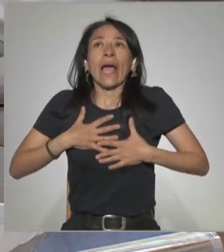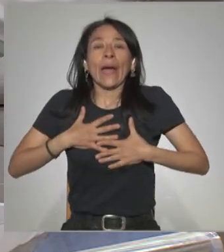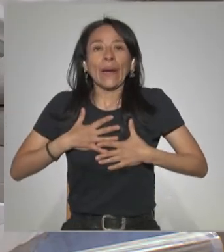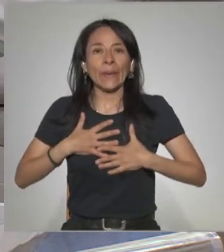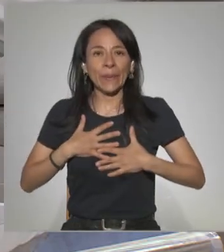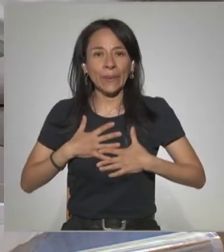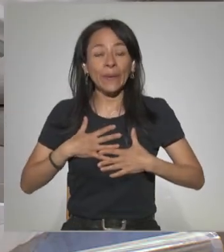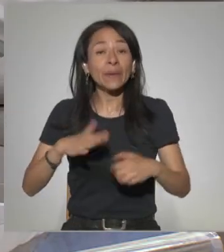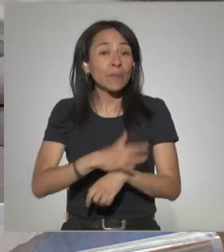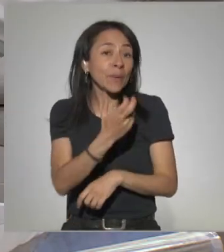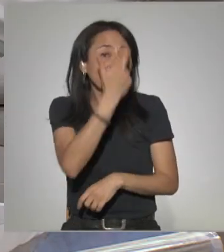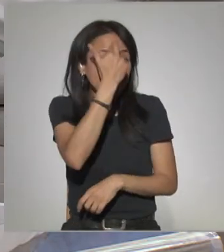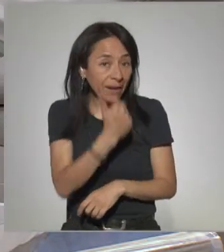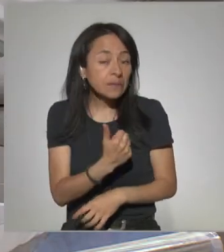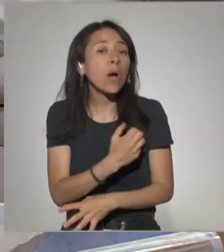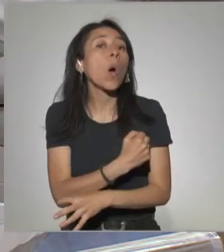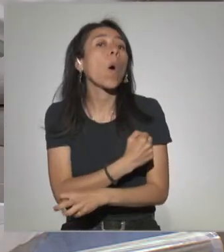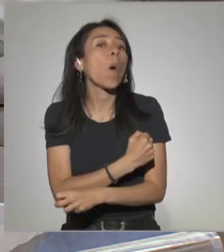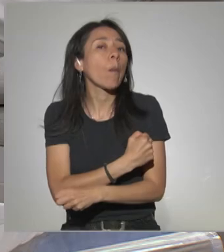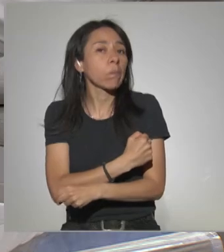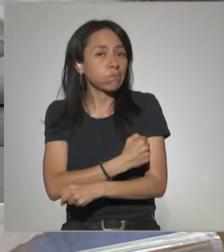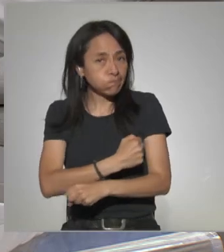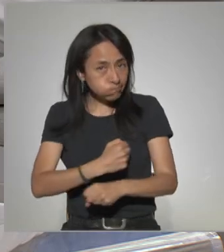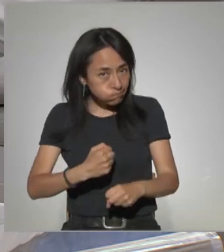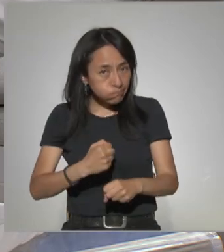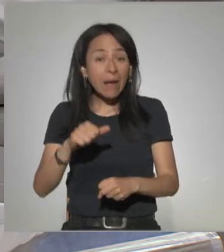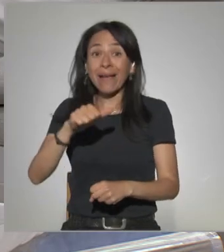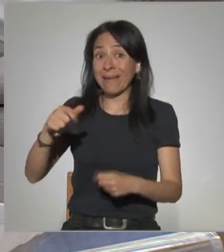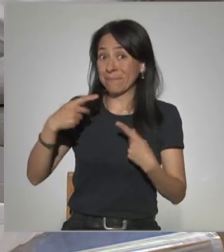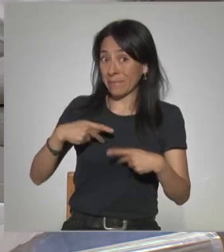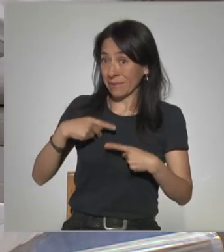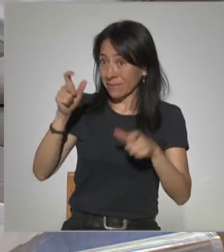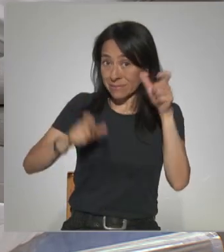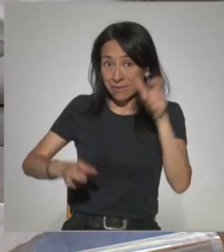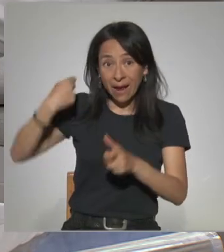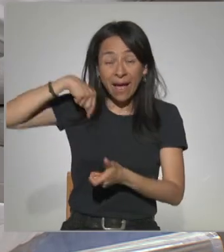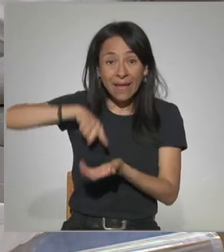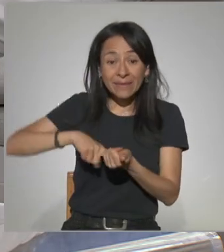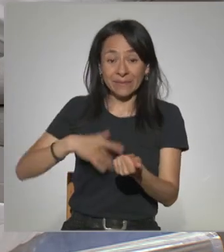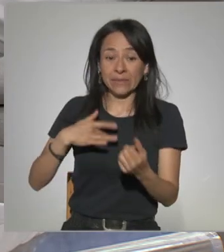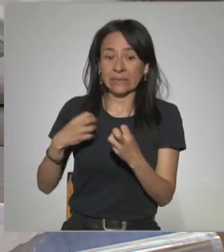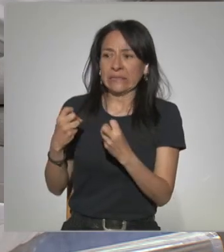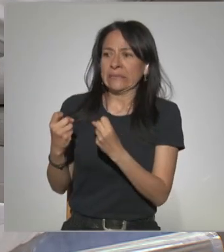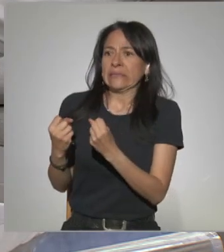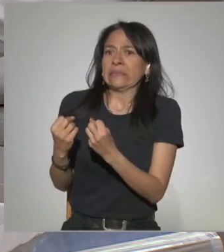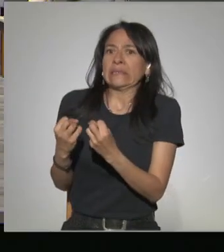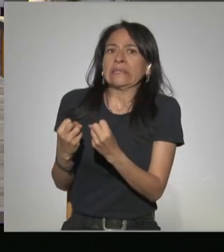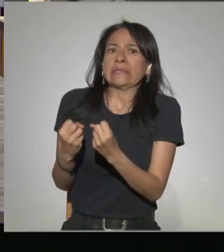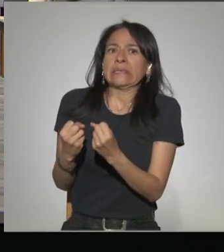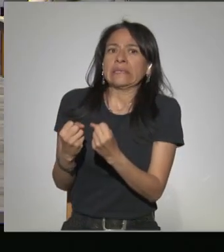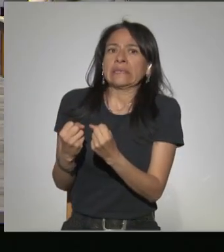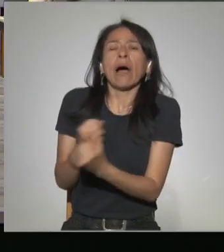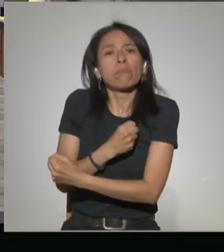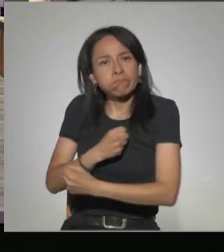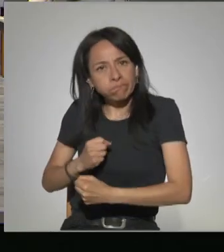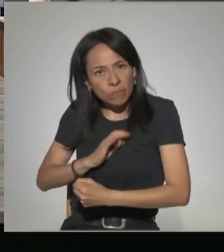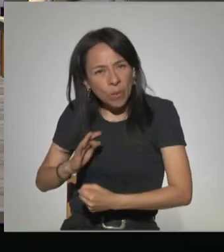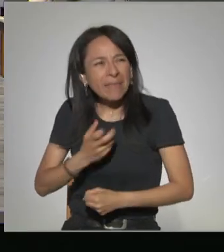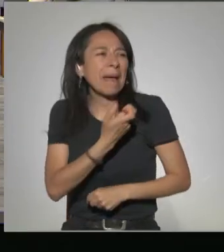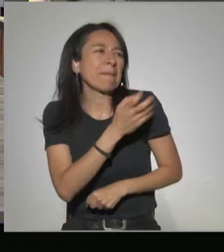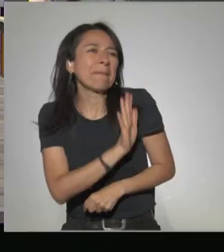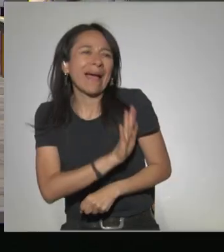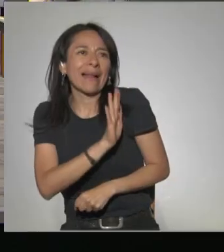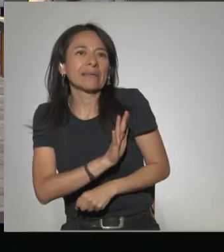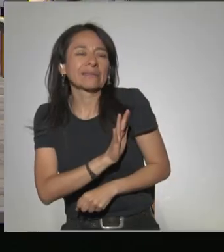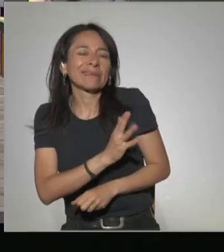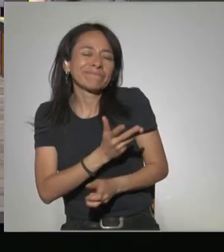Bueno, la gente suele engordar cuando tiene estrés. Cuando tienes... Facilita, podría decirse. Ajá. Digo, no,